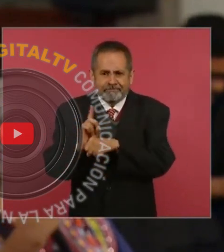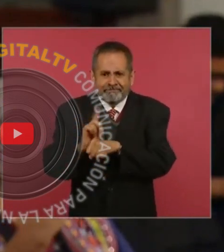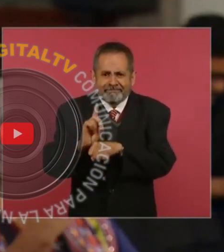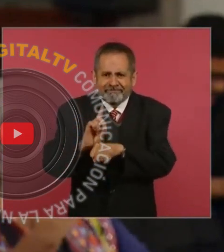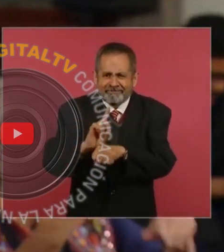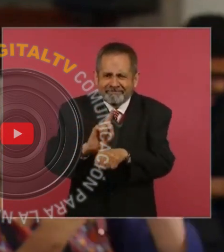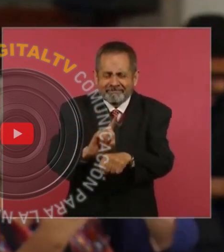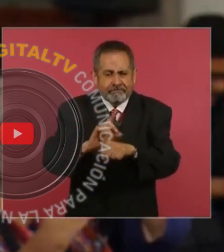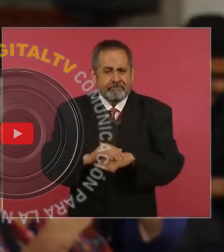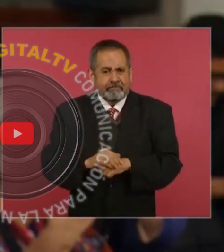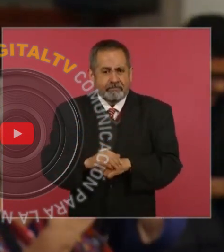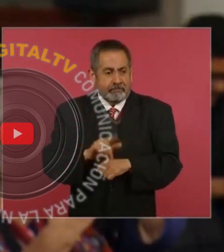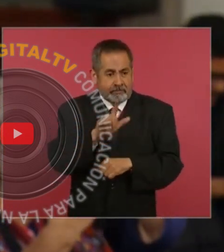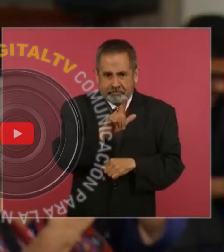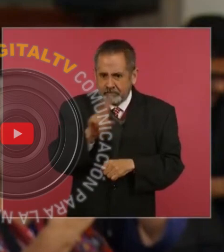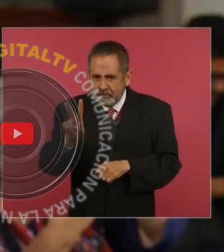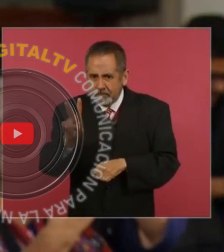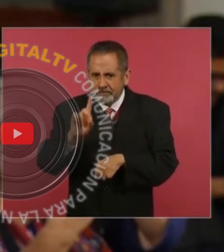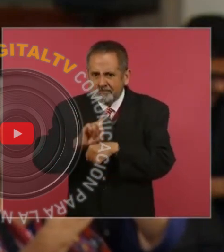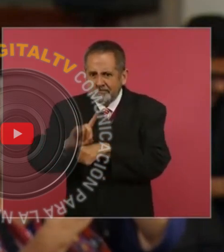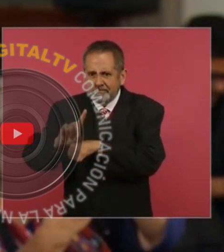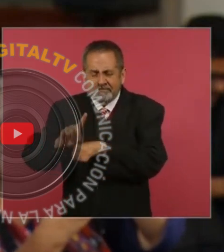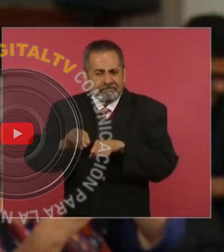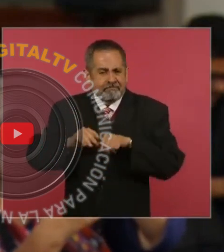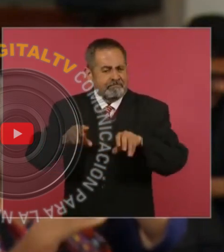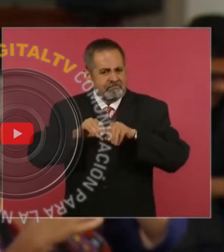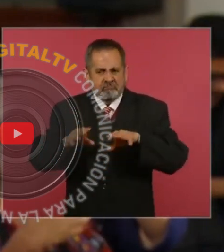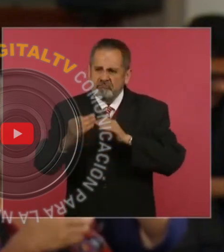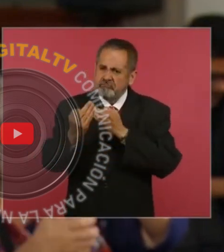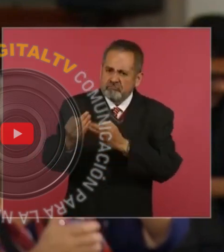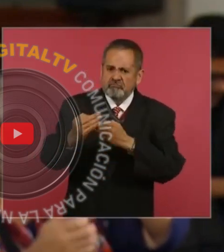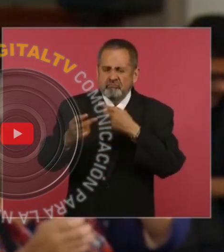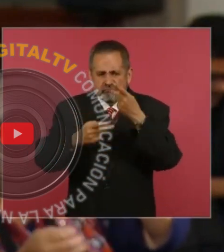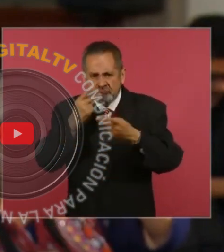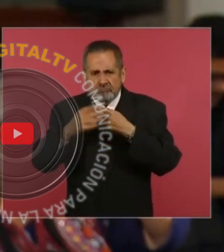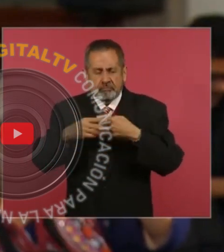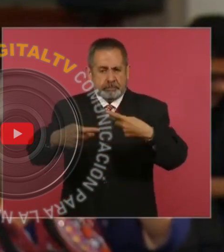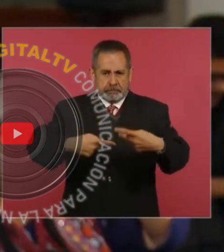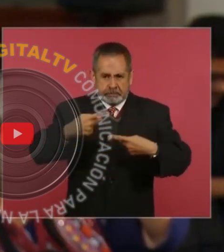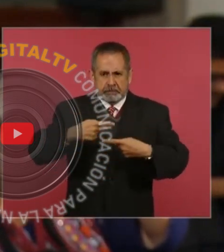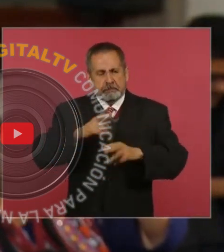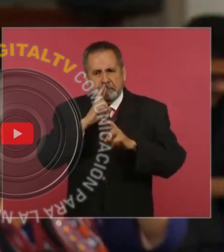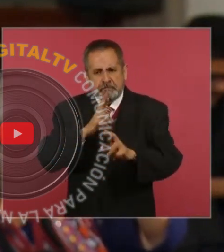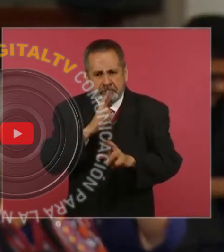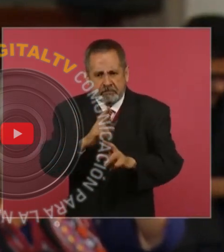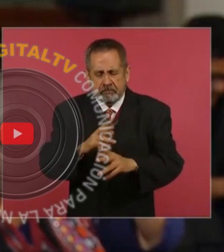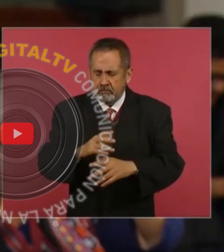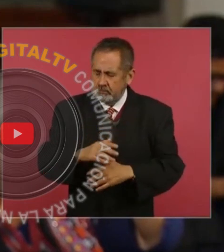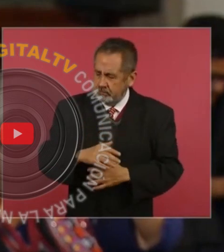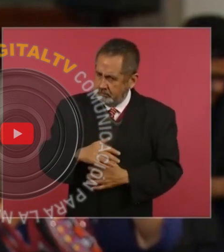días, digamos 5 días a la semana, y que usted responda a todo tipo de